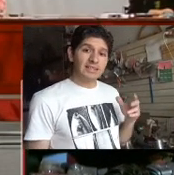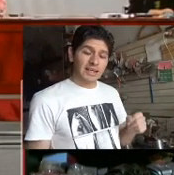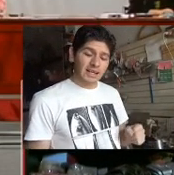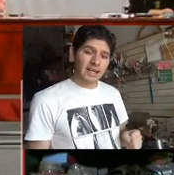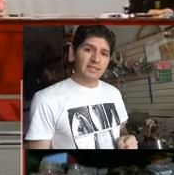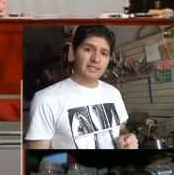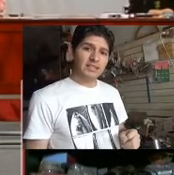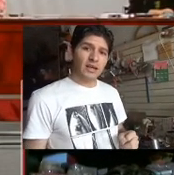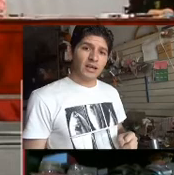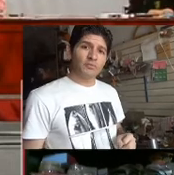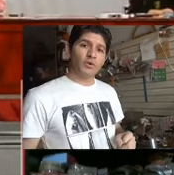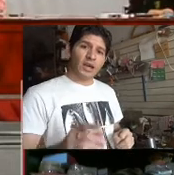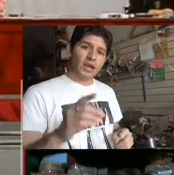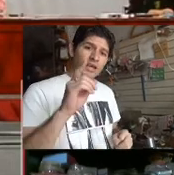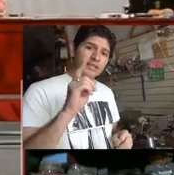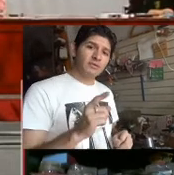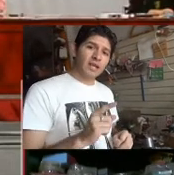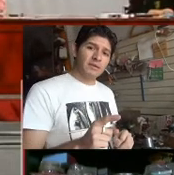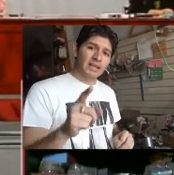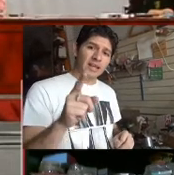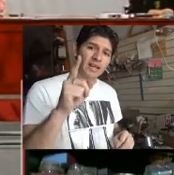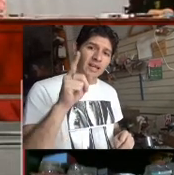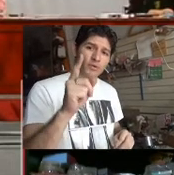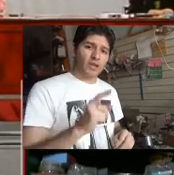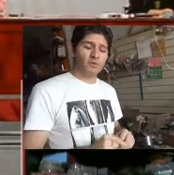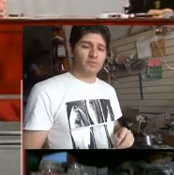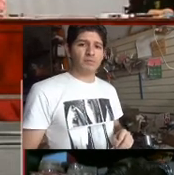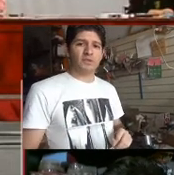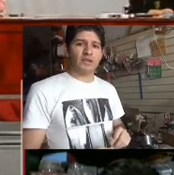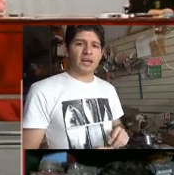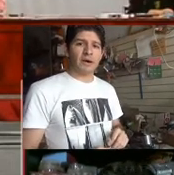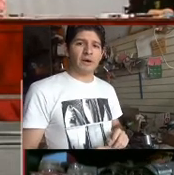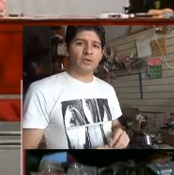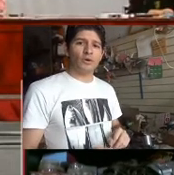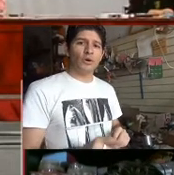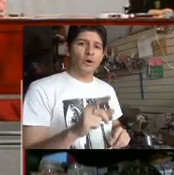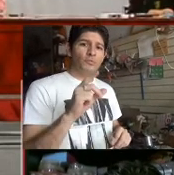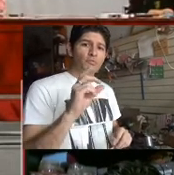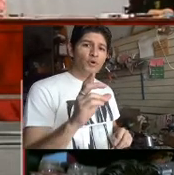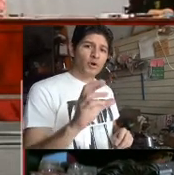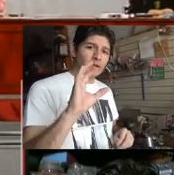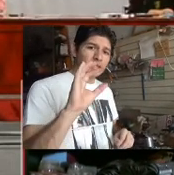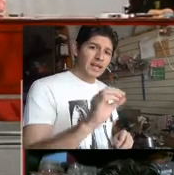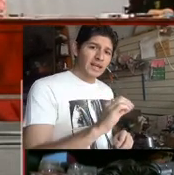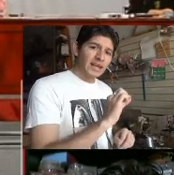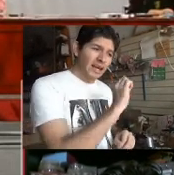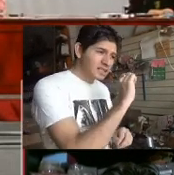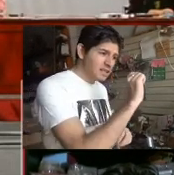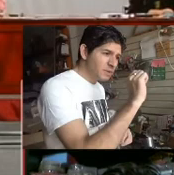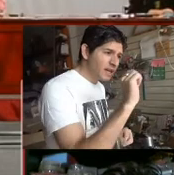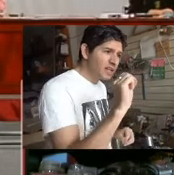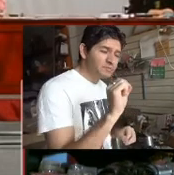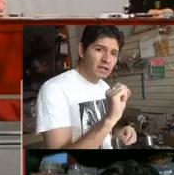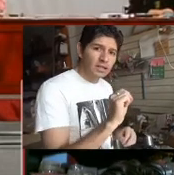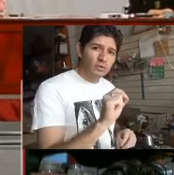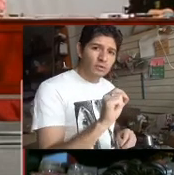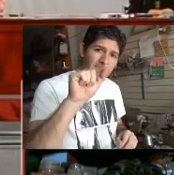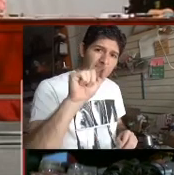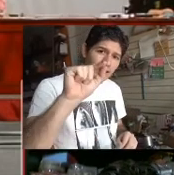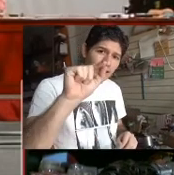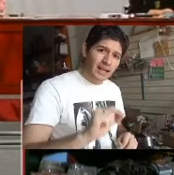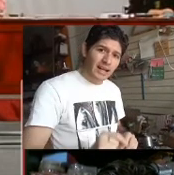lo dije yo, ya lo dijo Gatell, ya lo dijo todo el mundo. Les mando un fuerte abrazo, amigos. Muchísimas gracias por verme. Manténganse